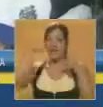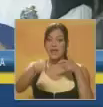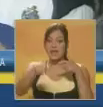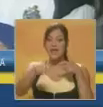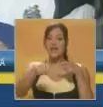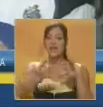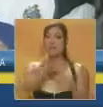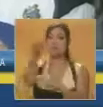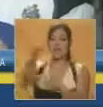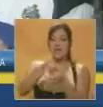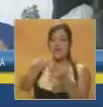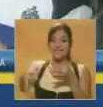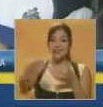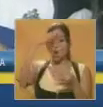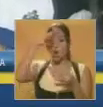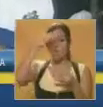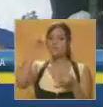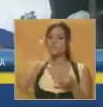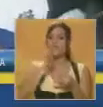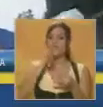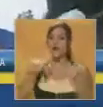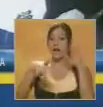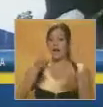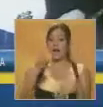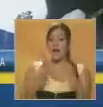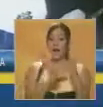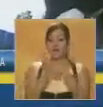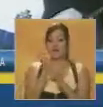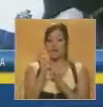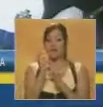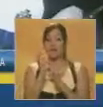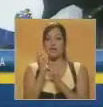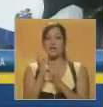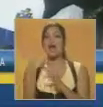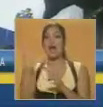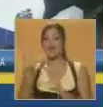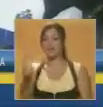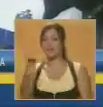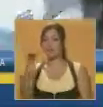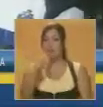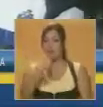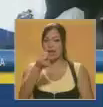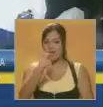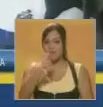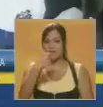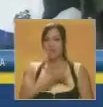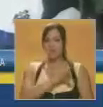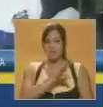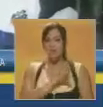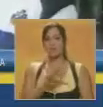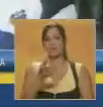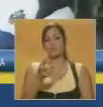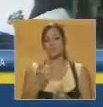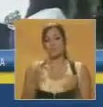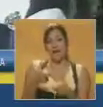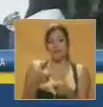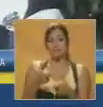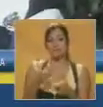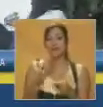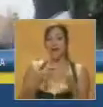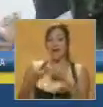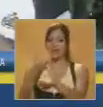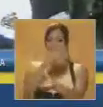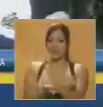encontraba en la isla desde el pasado sábado 14 de abril cumpliendo con el tratamiento ordenado por la recurrencia del cáncer que le fue